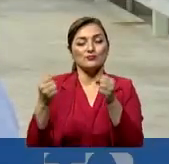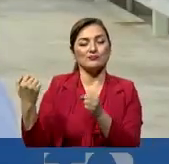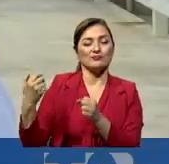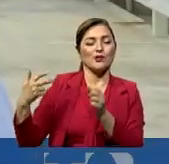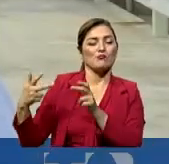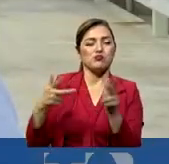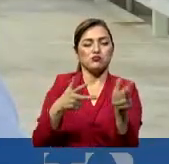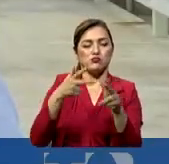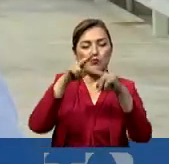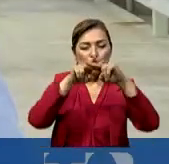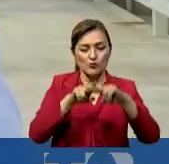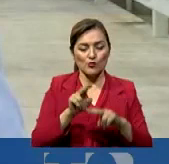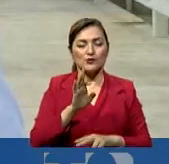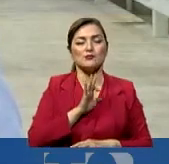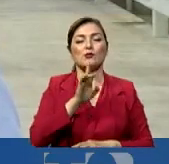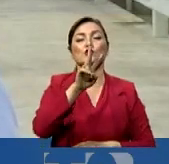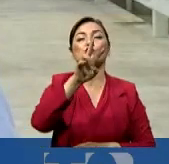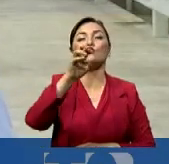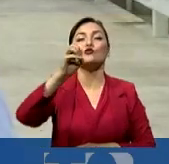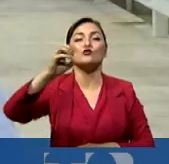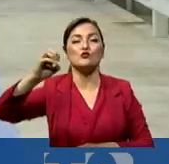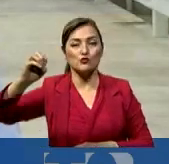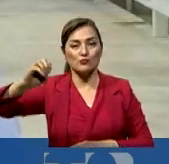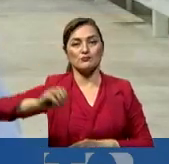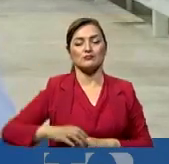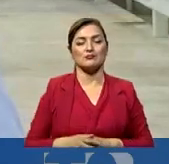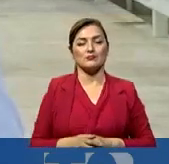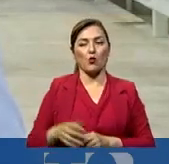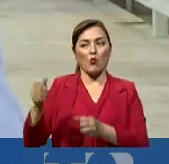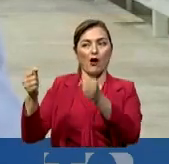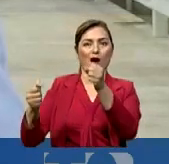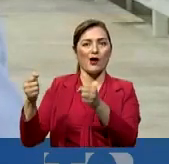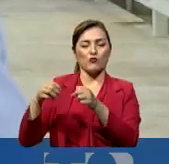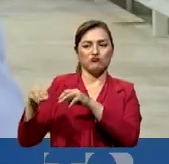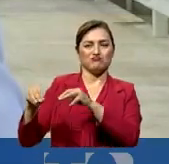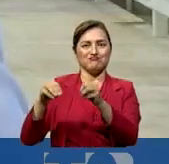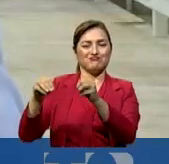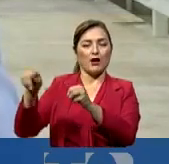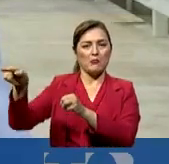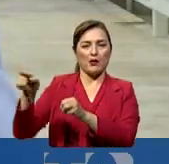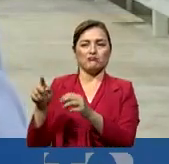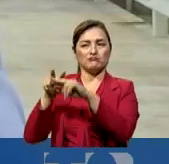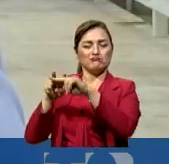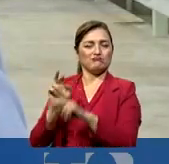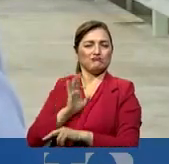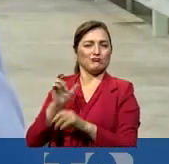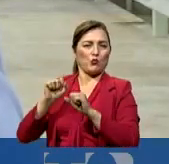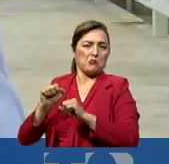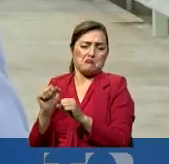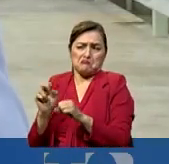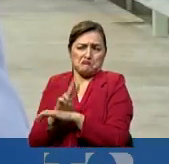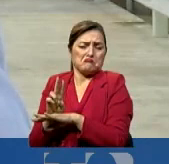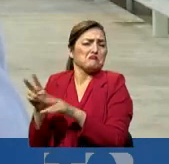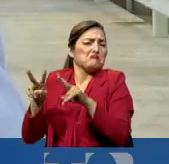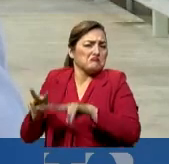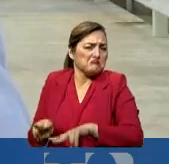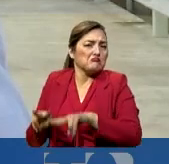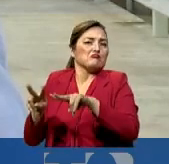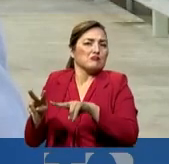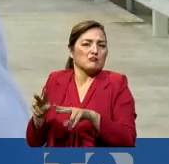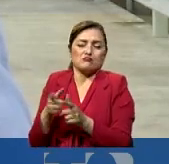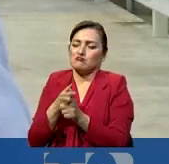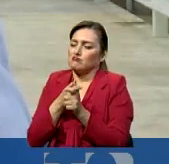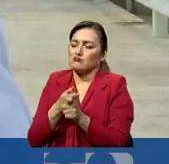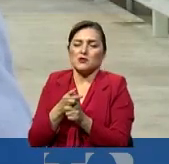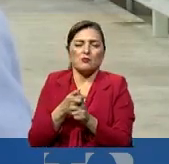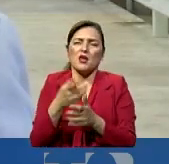diarios, sin embargo también tenemos una unidad móvil de revisión técnica vehicular que si es que se requiere se puede instalar de manera